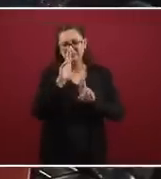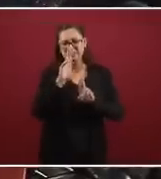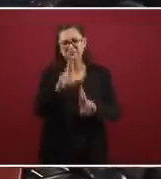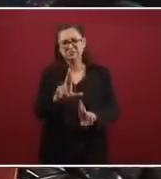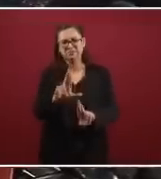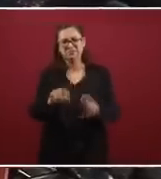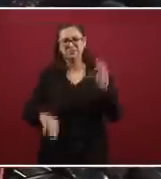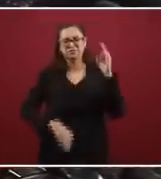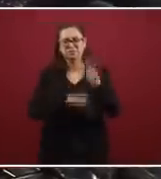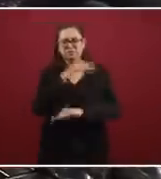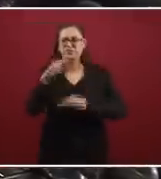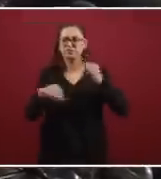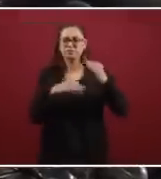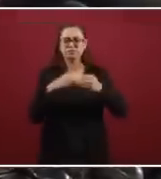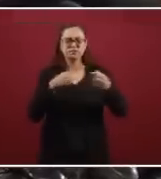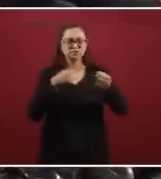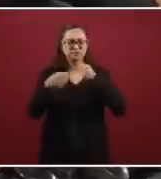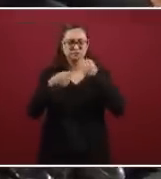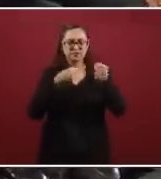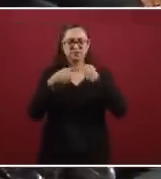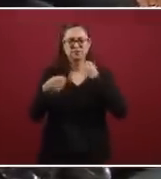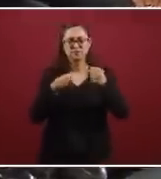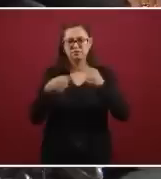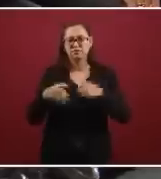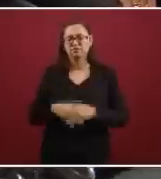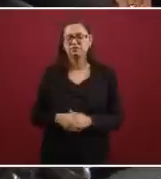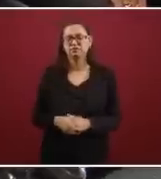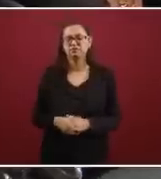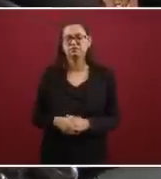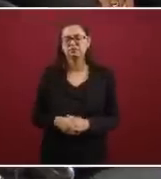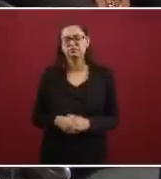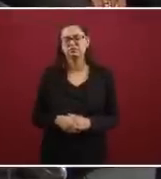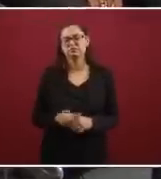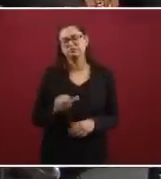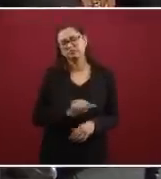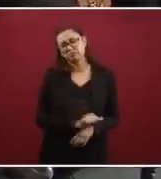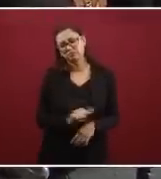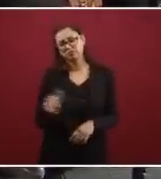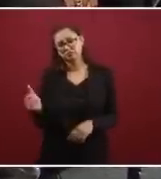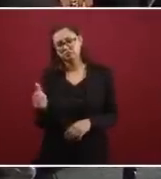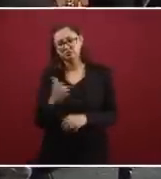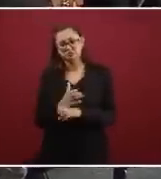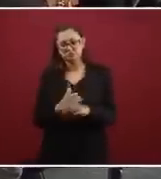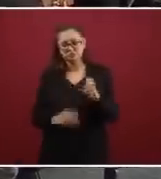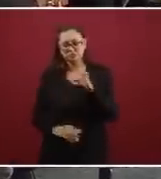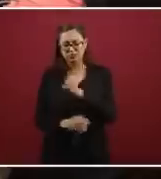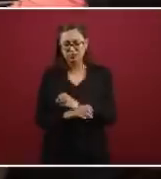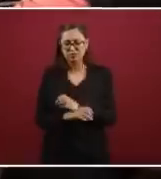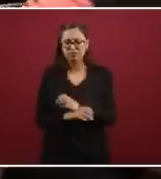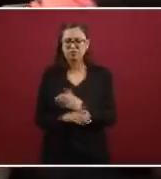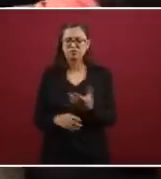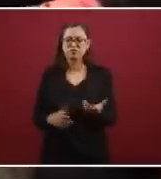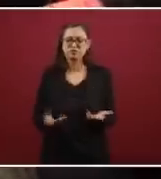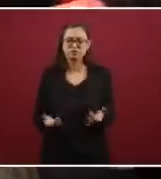medios. Y lo otro también, vamos a suponer de que hay